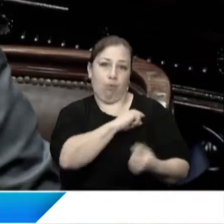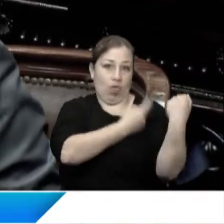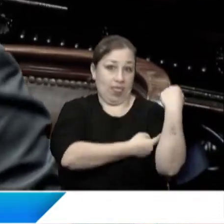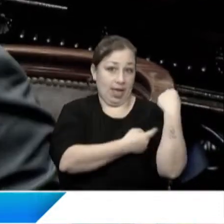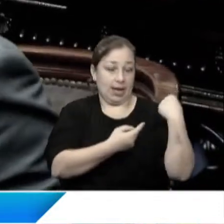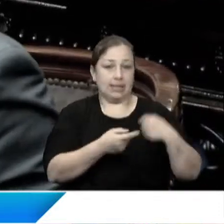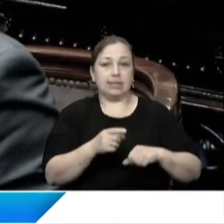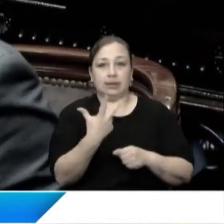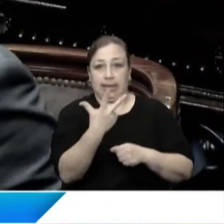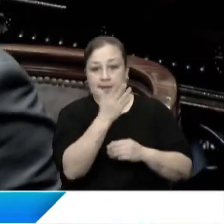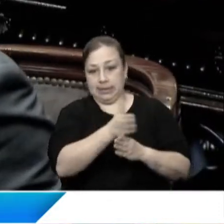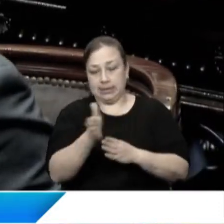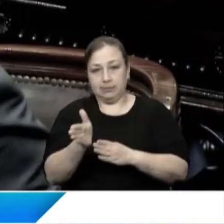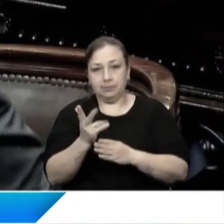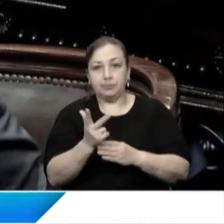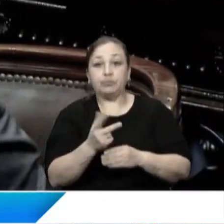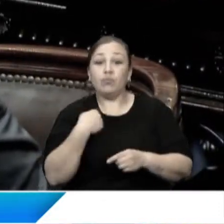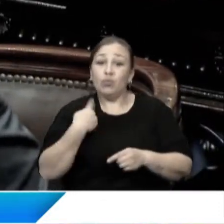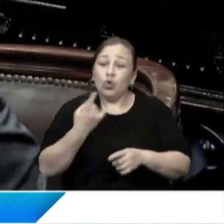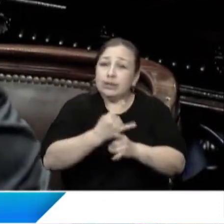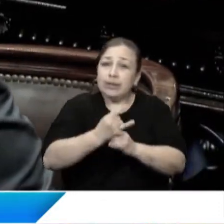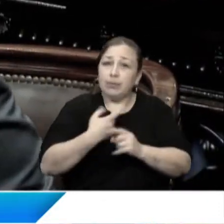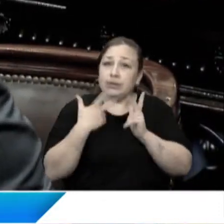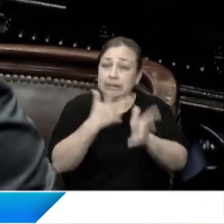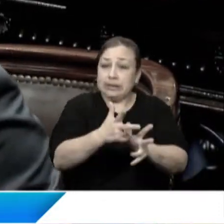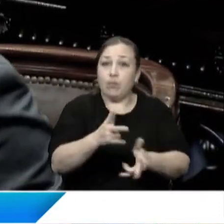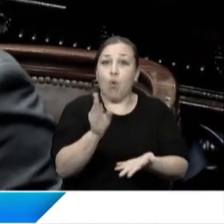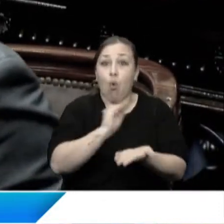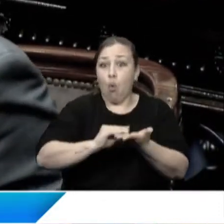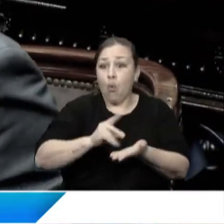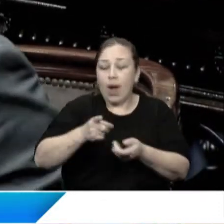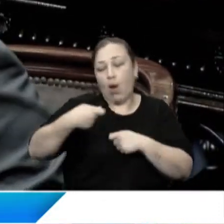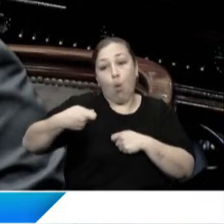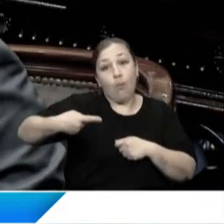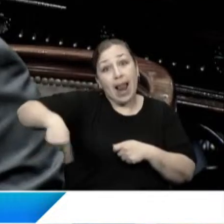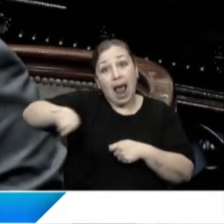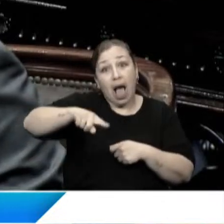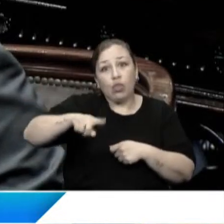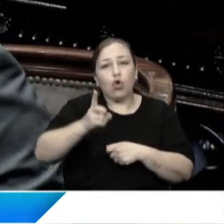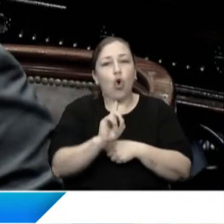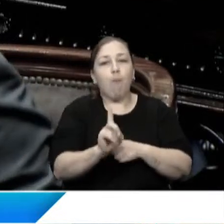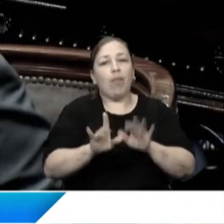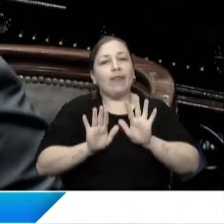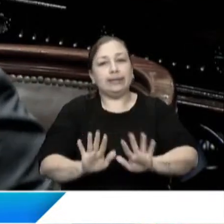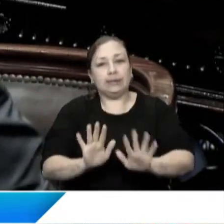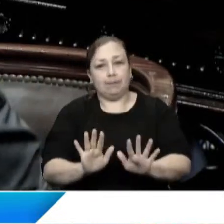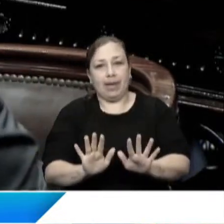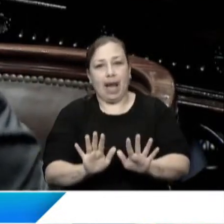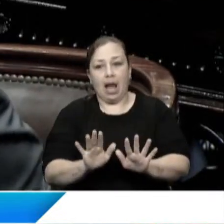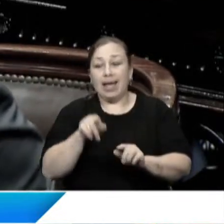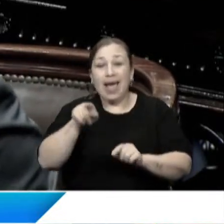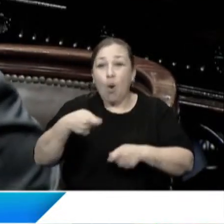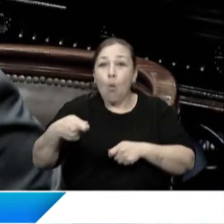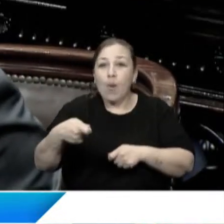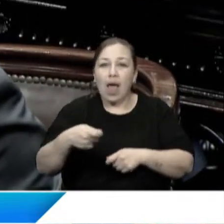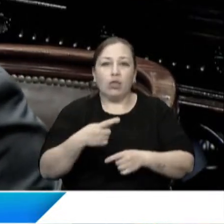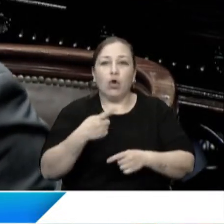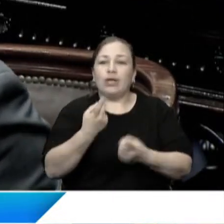siempre dijimos que los jubilados no podían esperar, que era